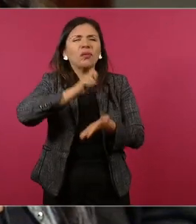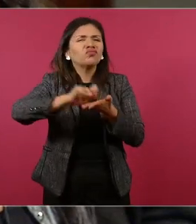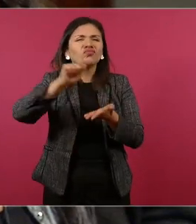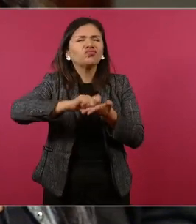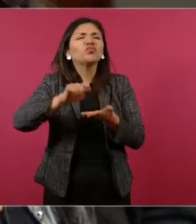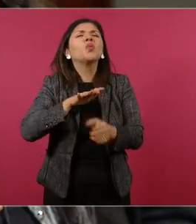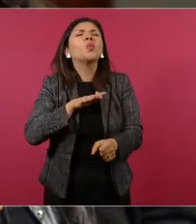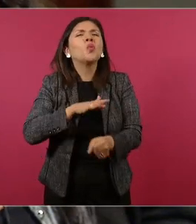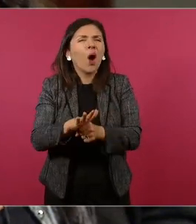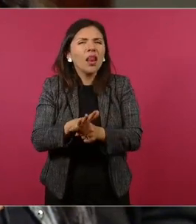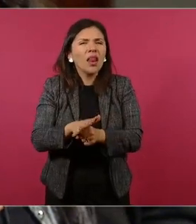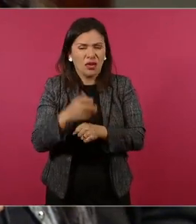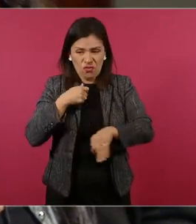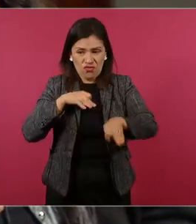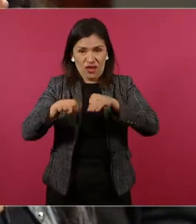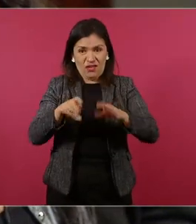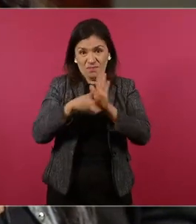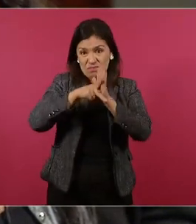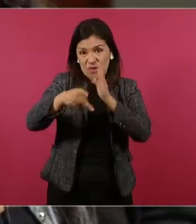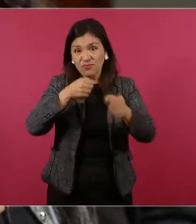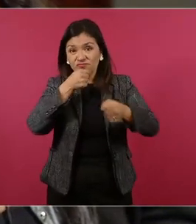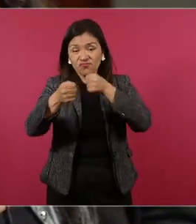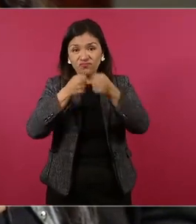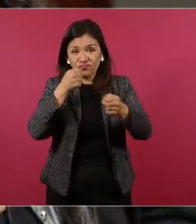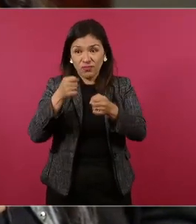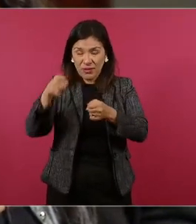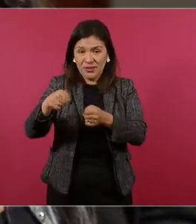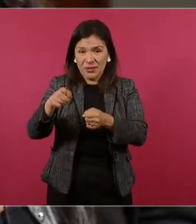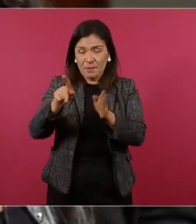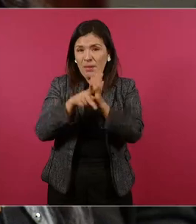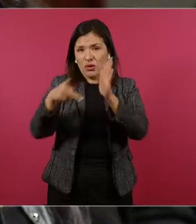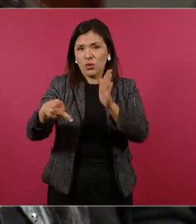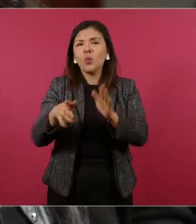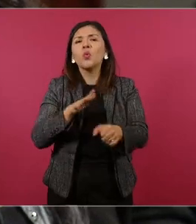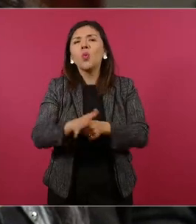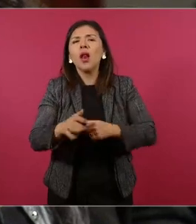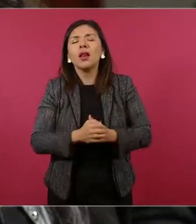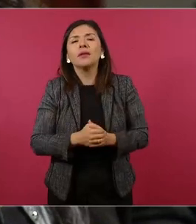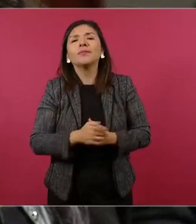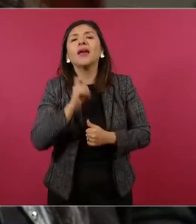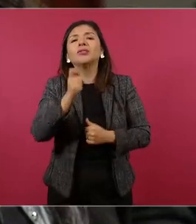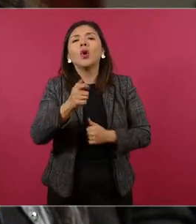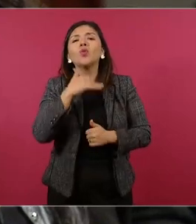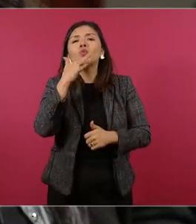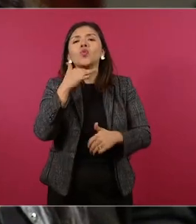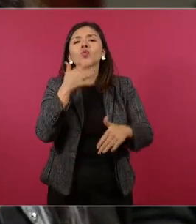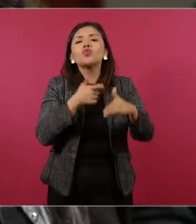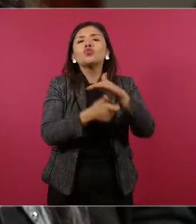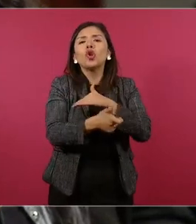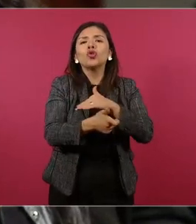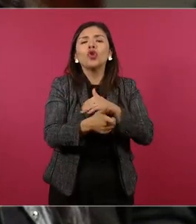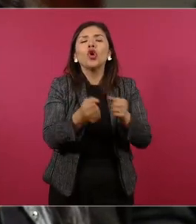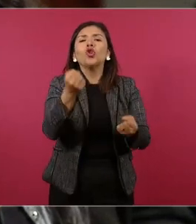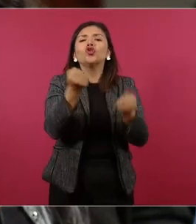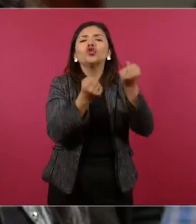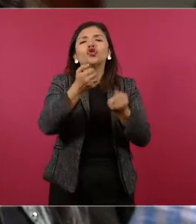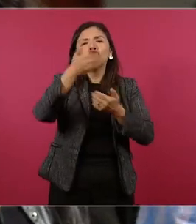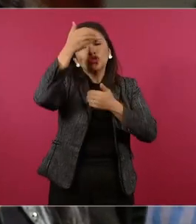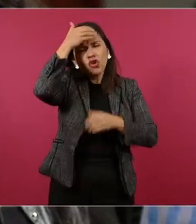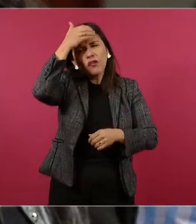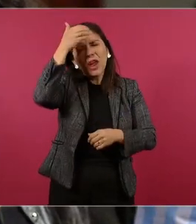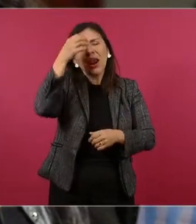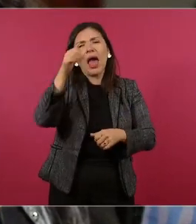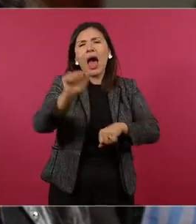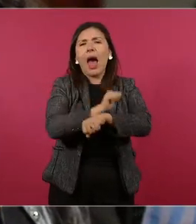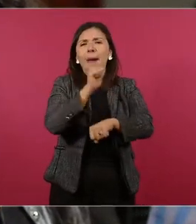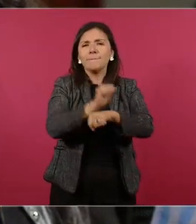de de como reportera ya publicada en El Imparcial un acto de corrupción entre un chófer de camión